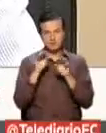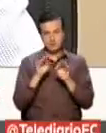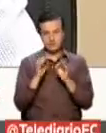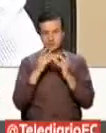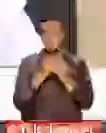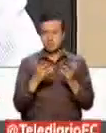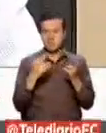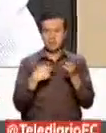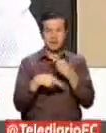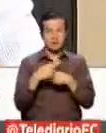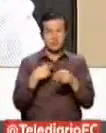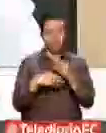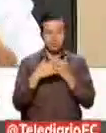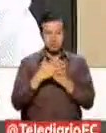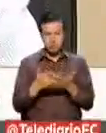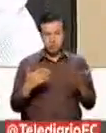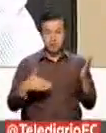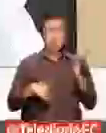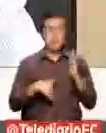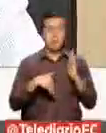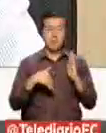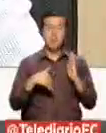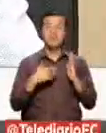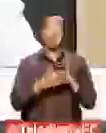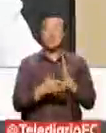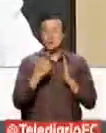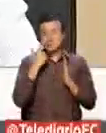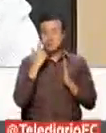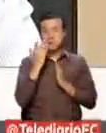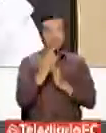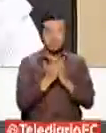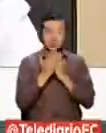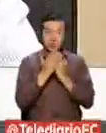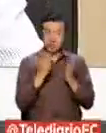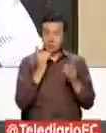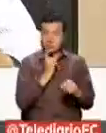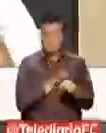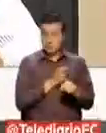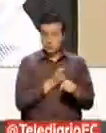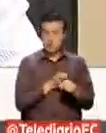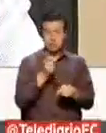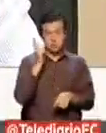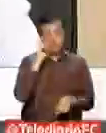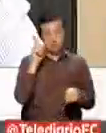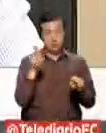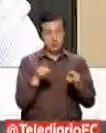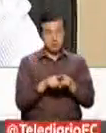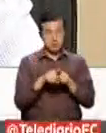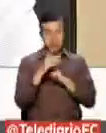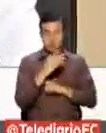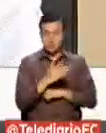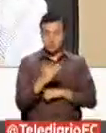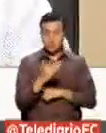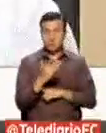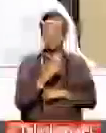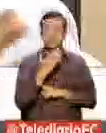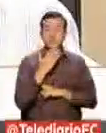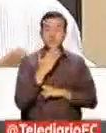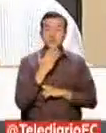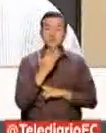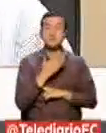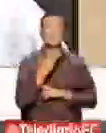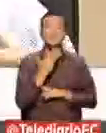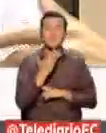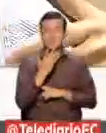básicamente de comercio, ¿no?, un poco más reducido, de bienes y servicios específicamente. Un acuerdo que de esa naturaleza te permite dejar